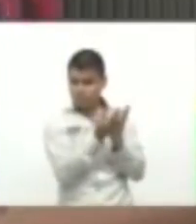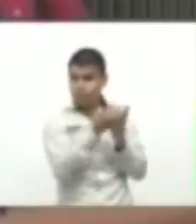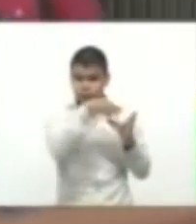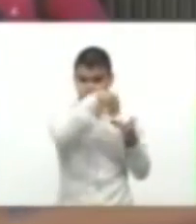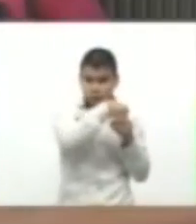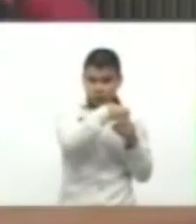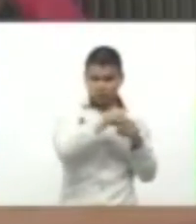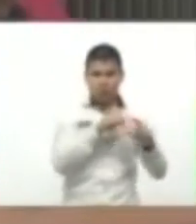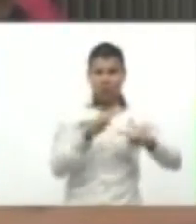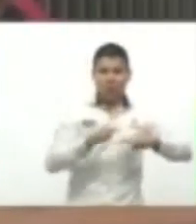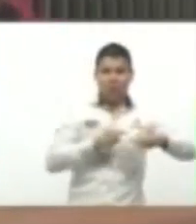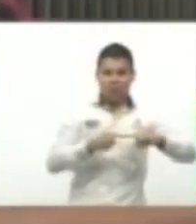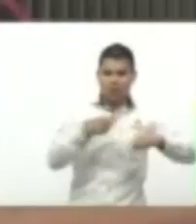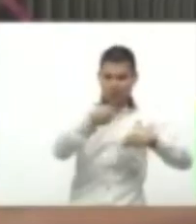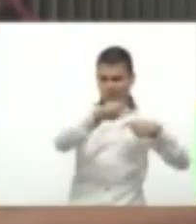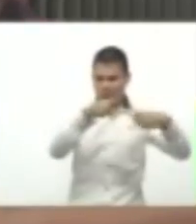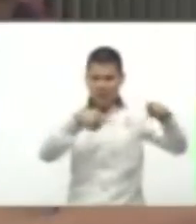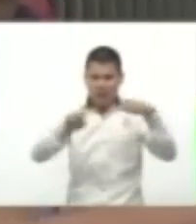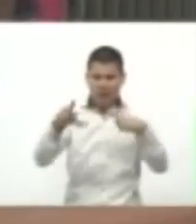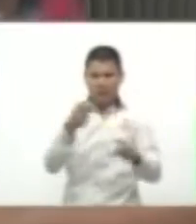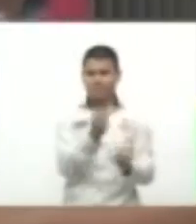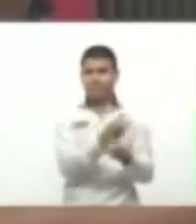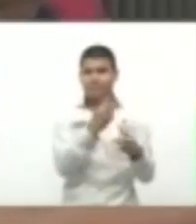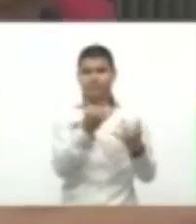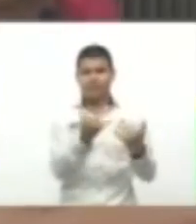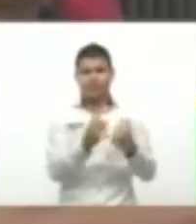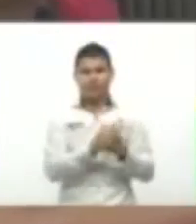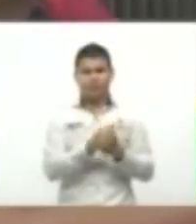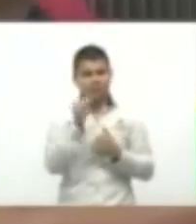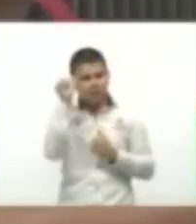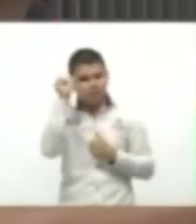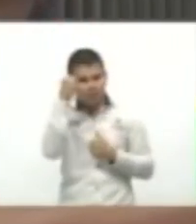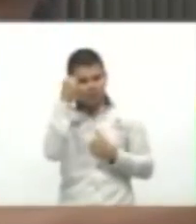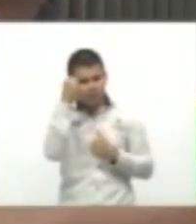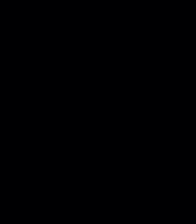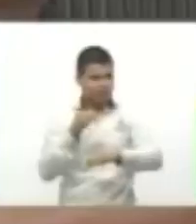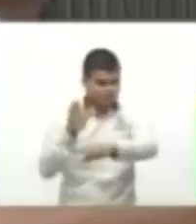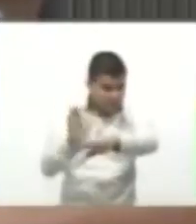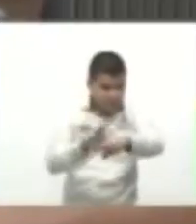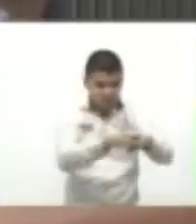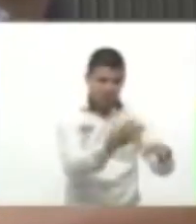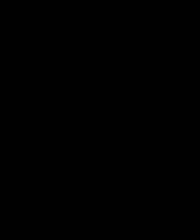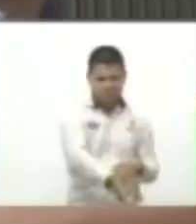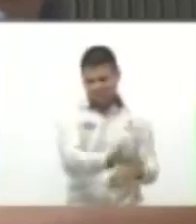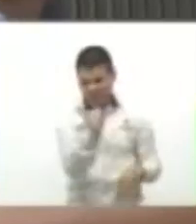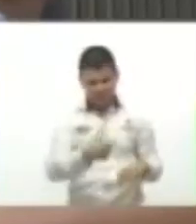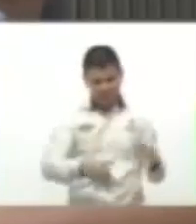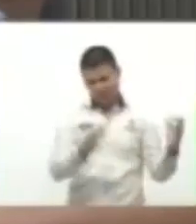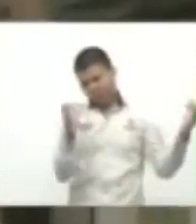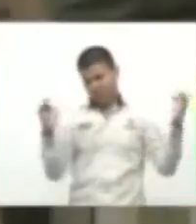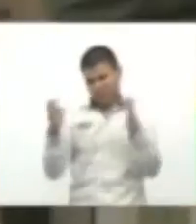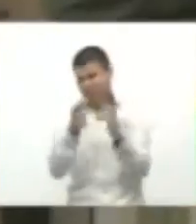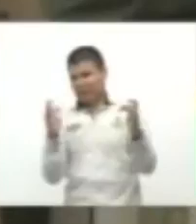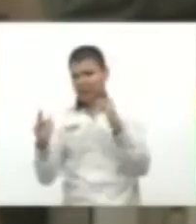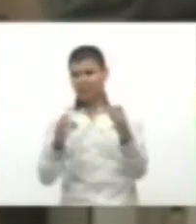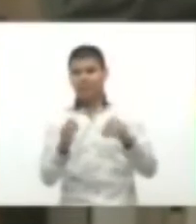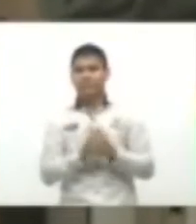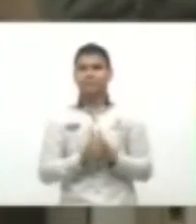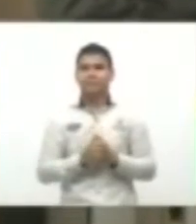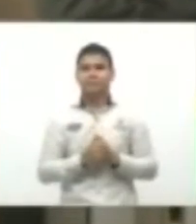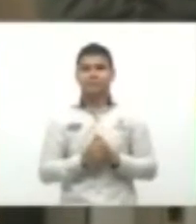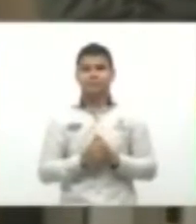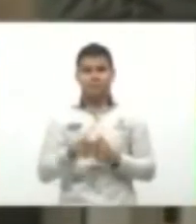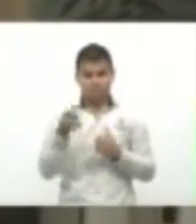La prueba de lo peligroso que eran fue la reacción que lograron motivar en internos para evitar su traslado. El